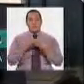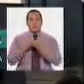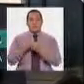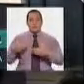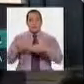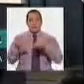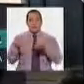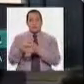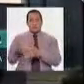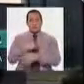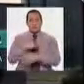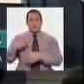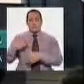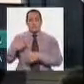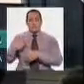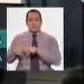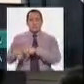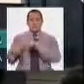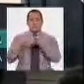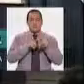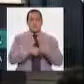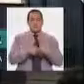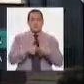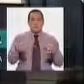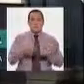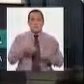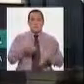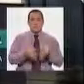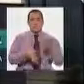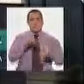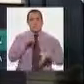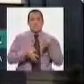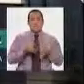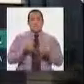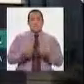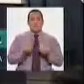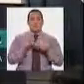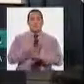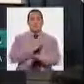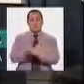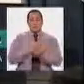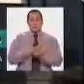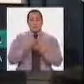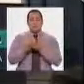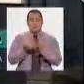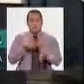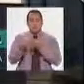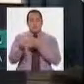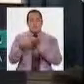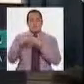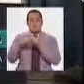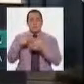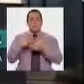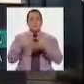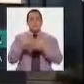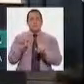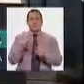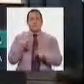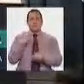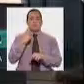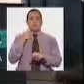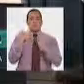el Ejecutivo y las autoridades judiciales, como lo han venido sosteniendo en diversas oportunidades, no